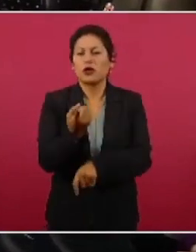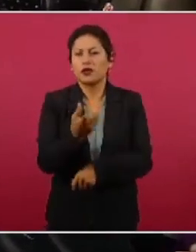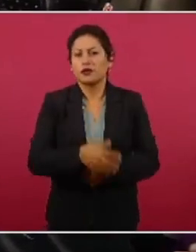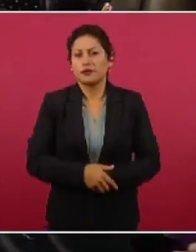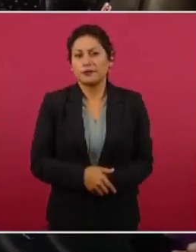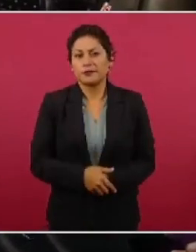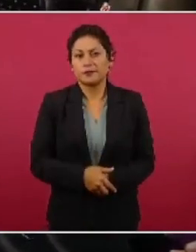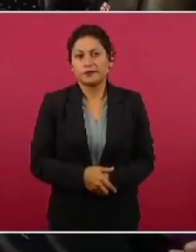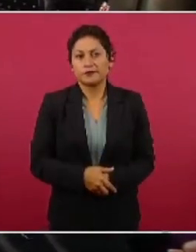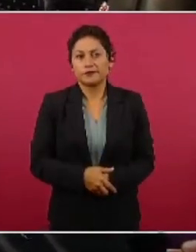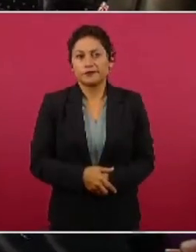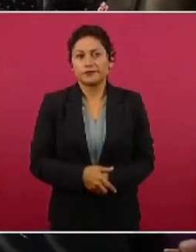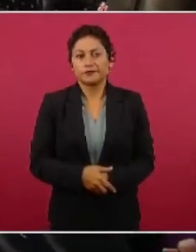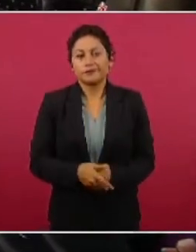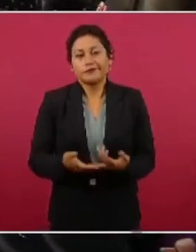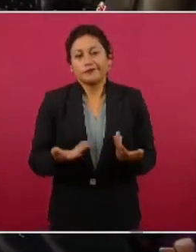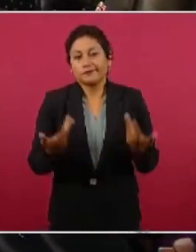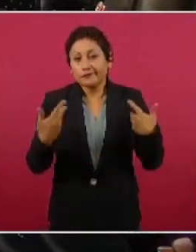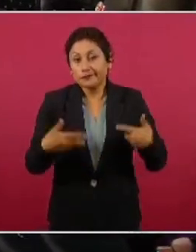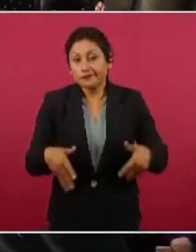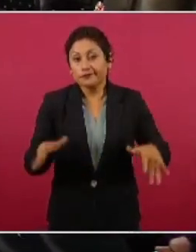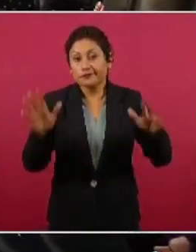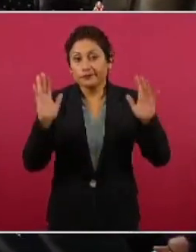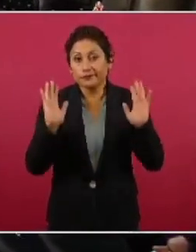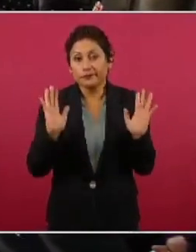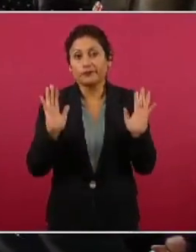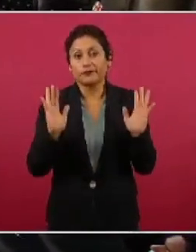Porque ojalá